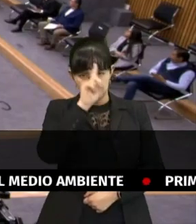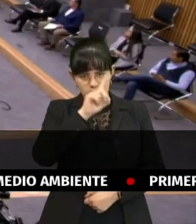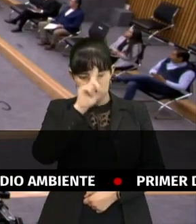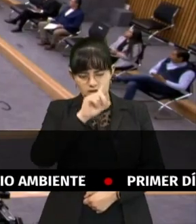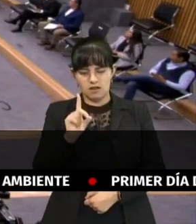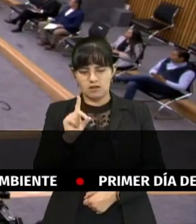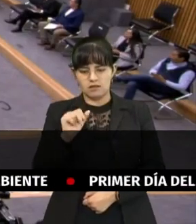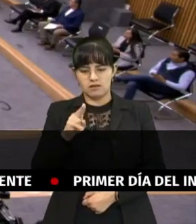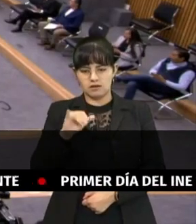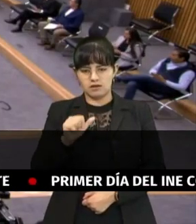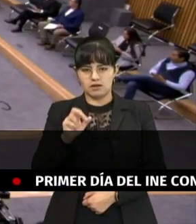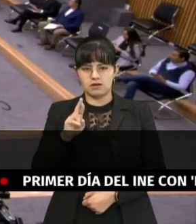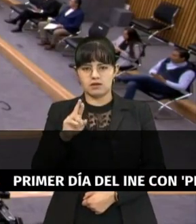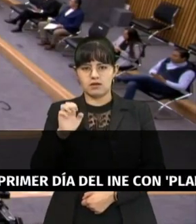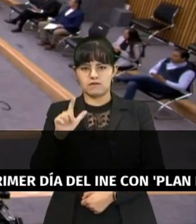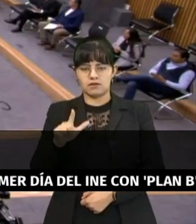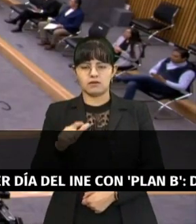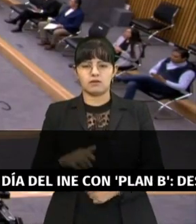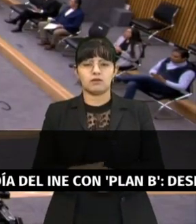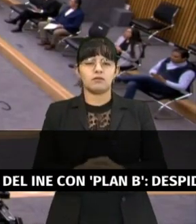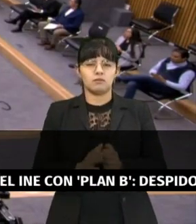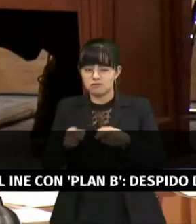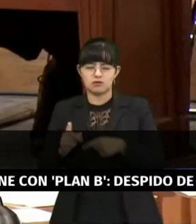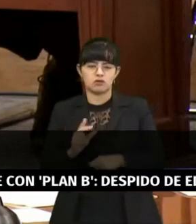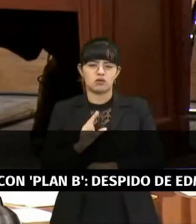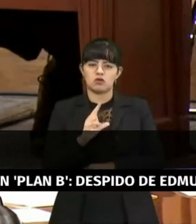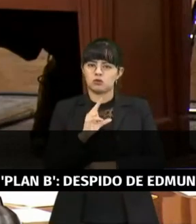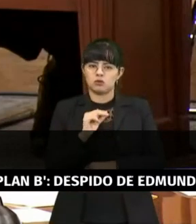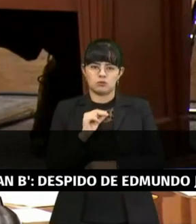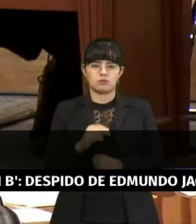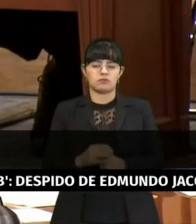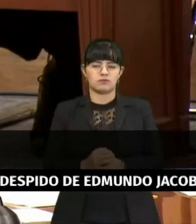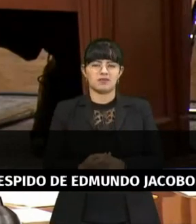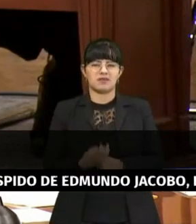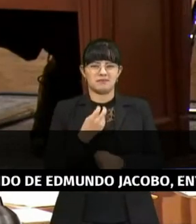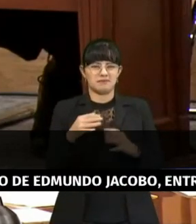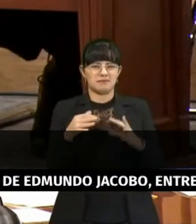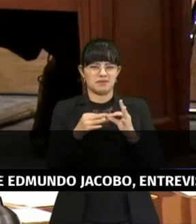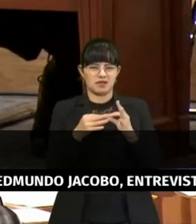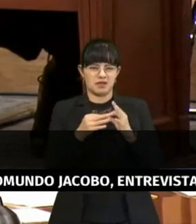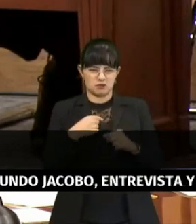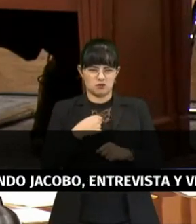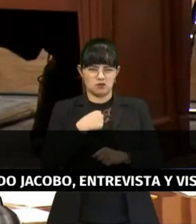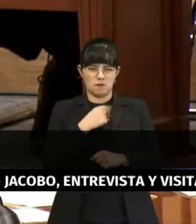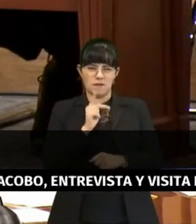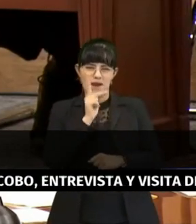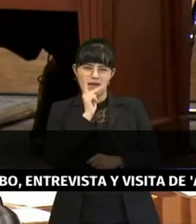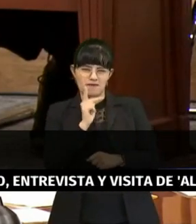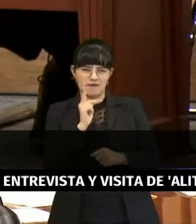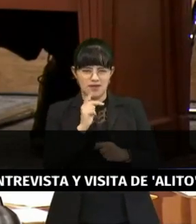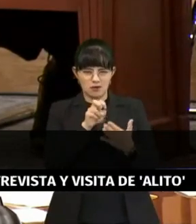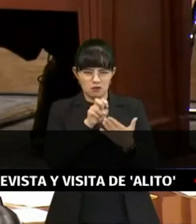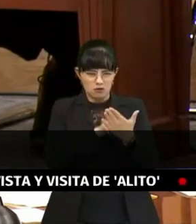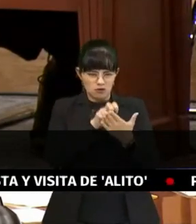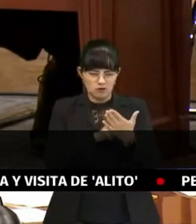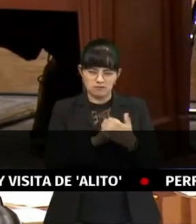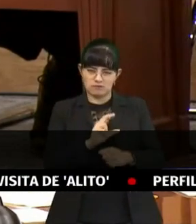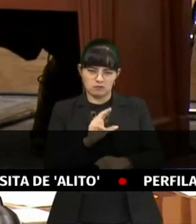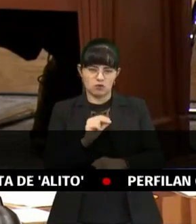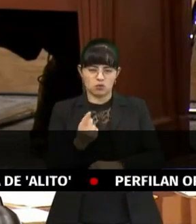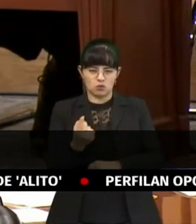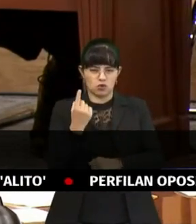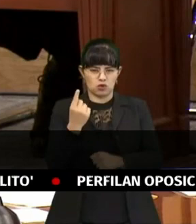para dar cumplimiento a esta reforma electoral. El consejero presidente Lorenzo Córdoba pues dijo que aunque esta ley